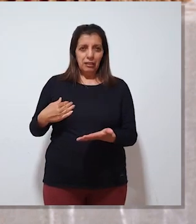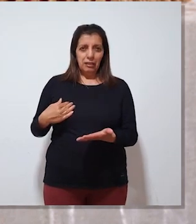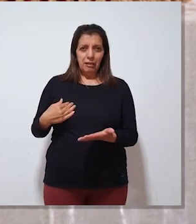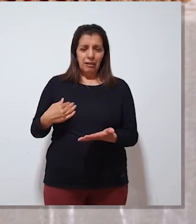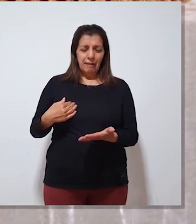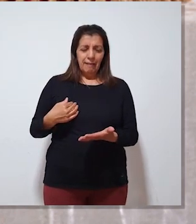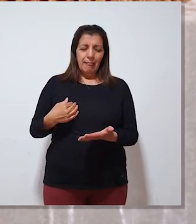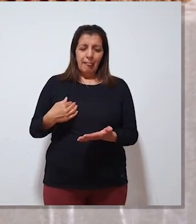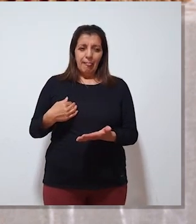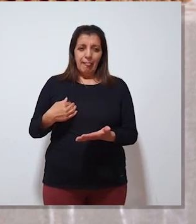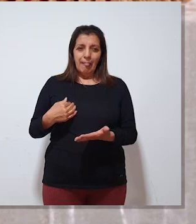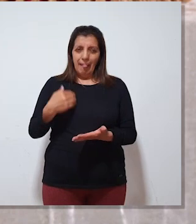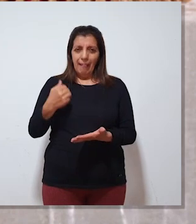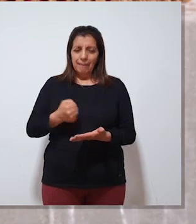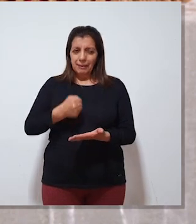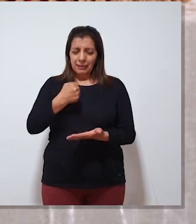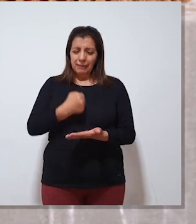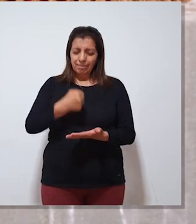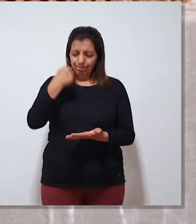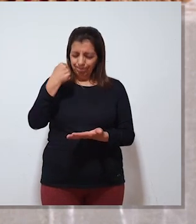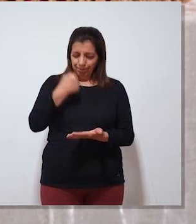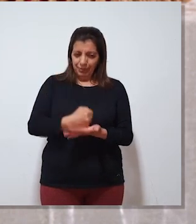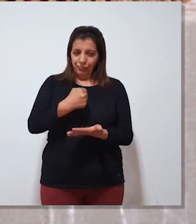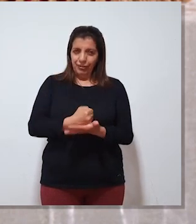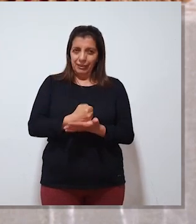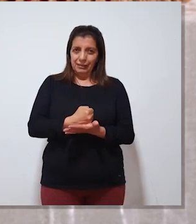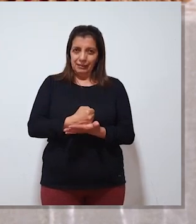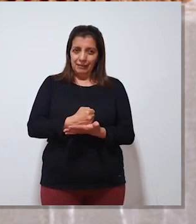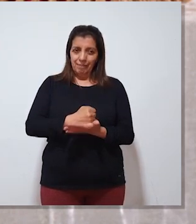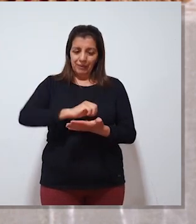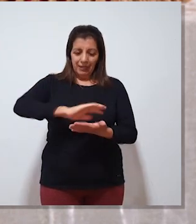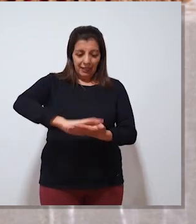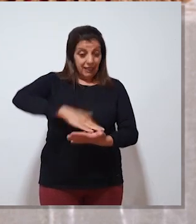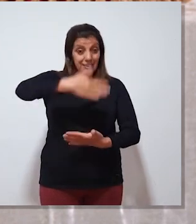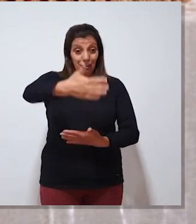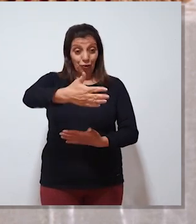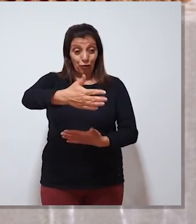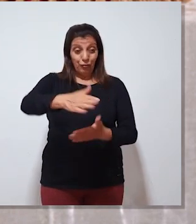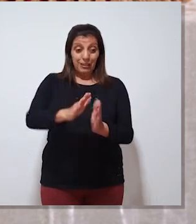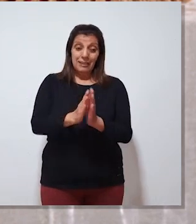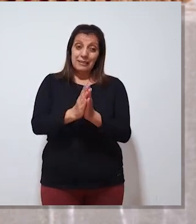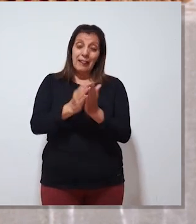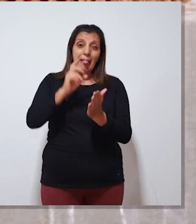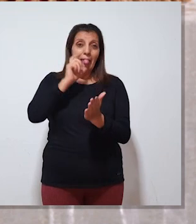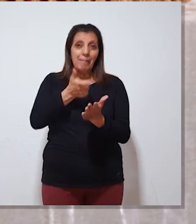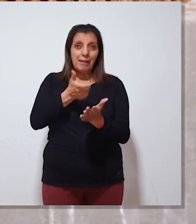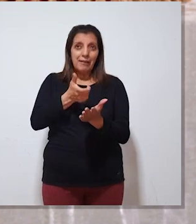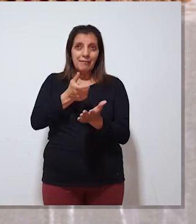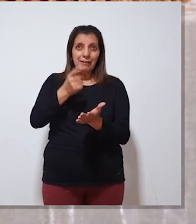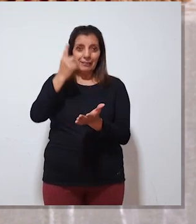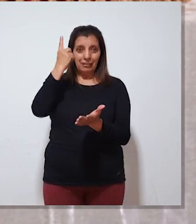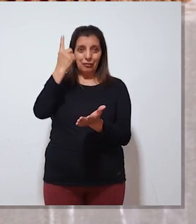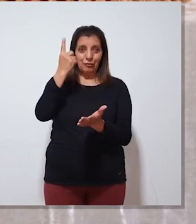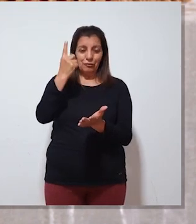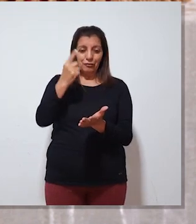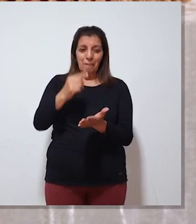conservaba las dos tablas de la ley de Moisés que expresaban la alianza de Dios con su pueblo. Pero desde su sí